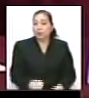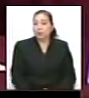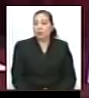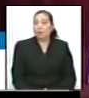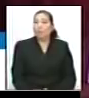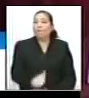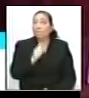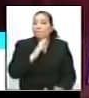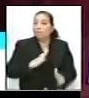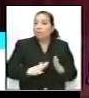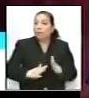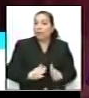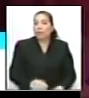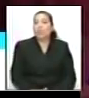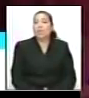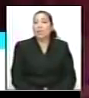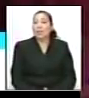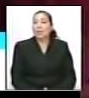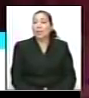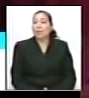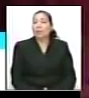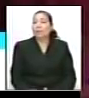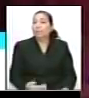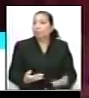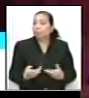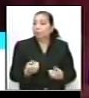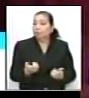de falsedad ideológica y